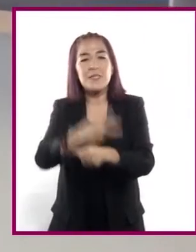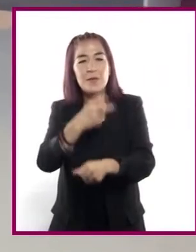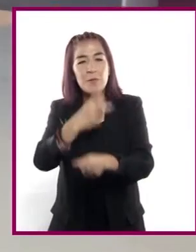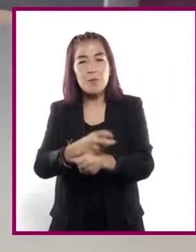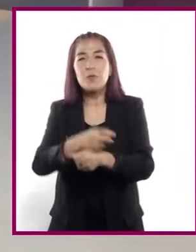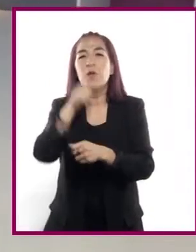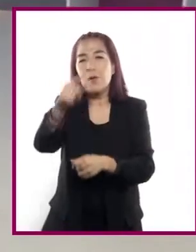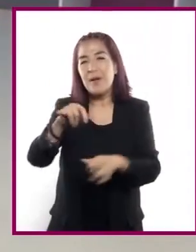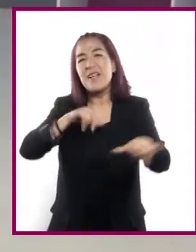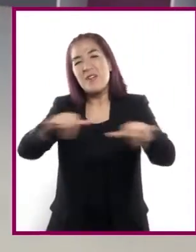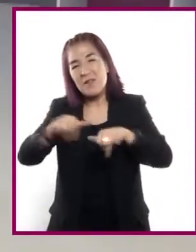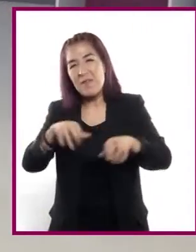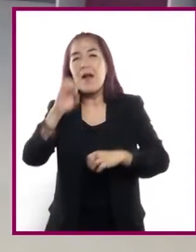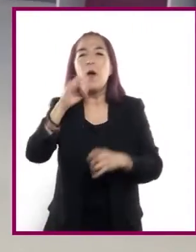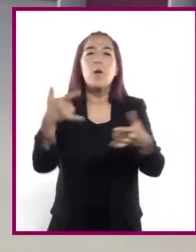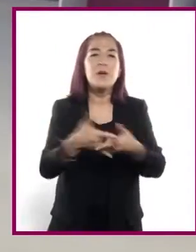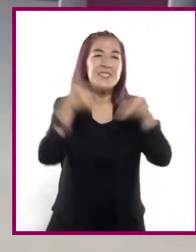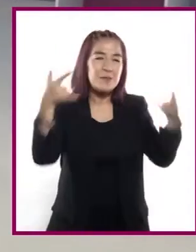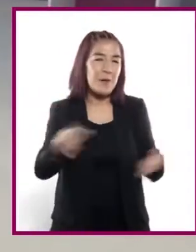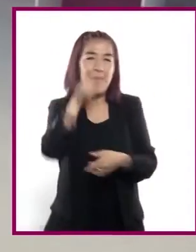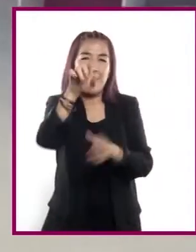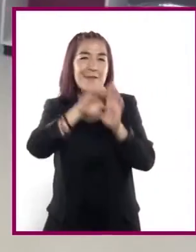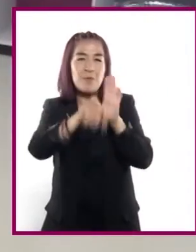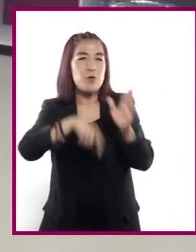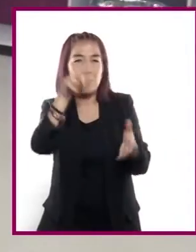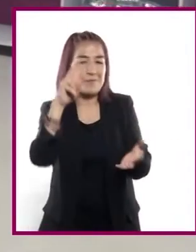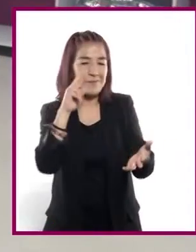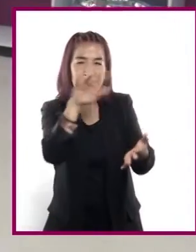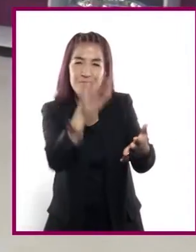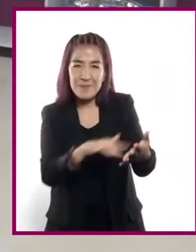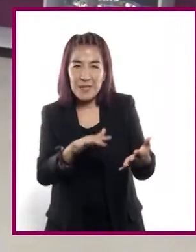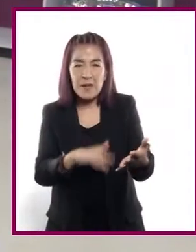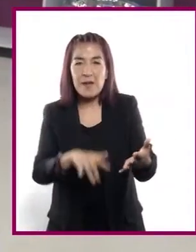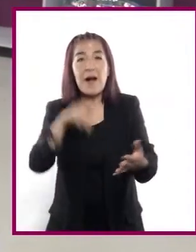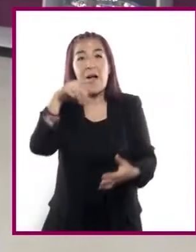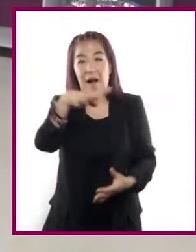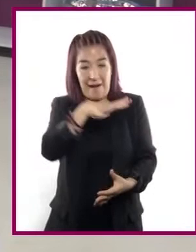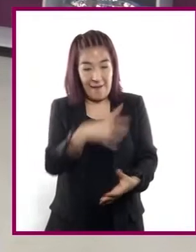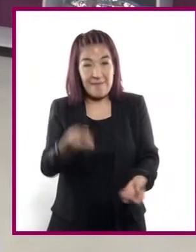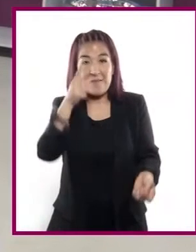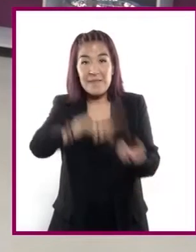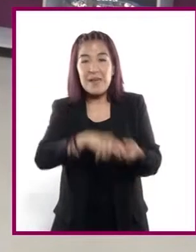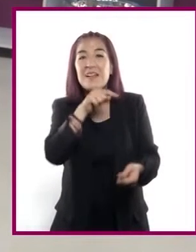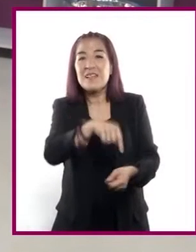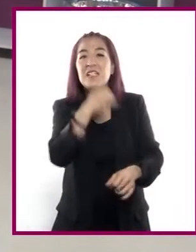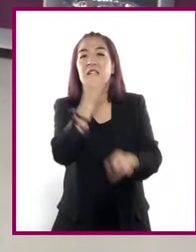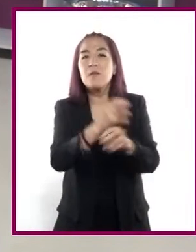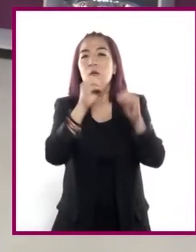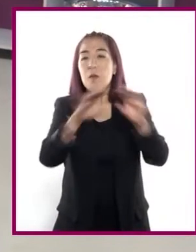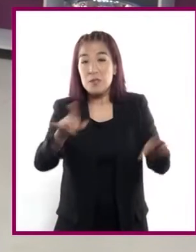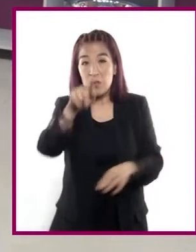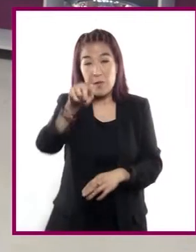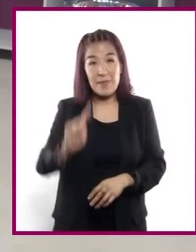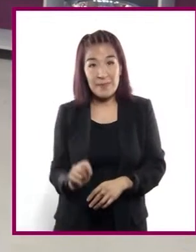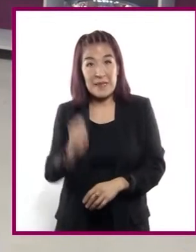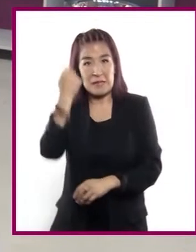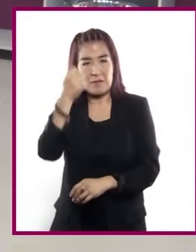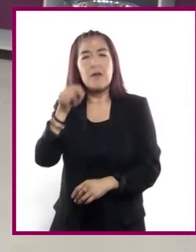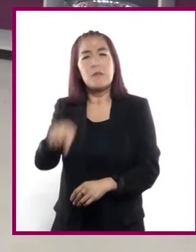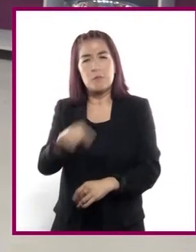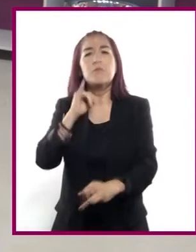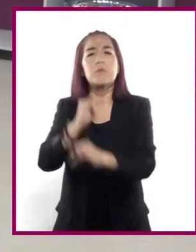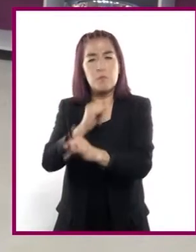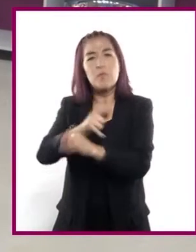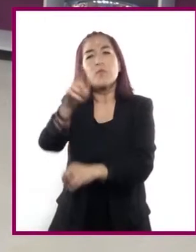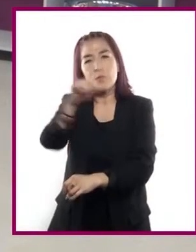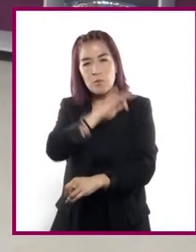asignaturas, geografía o historia, por ejemplo. Si cuentan con algún recurso tecnológico, revisen